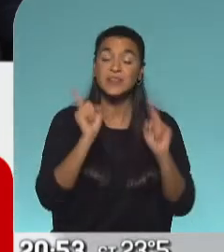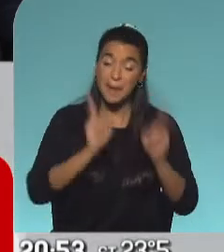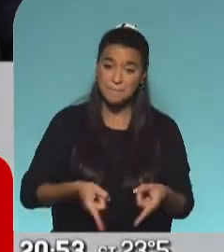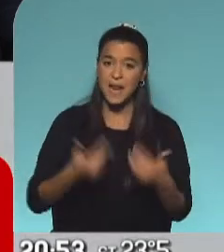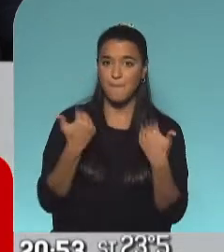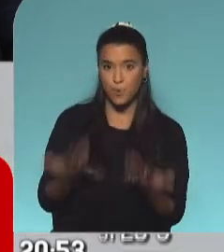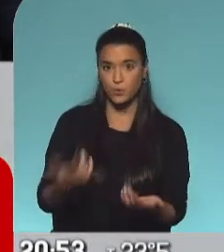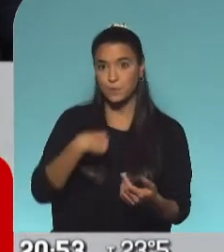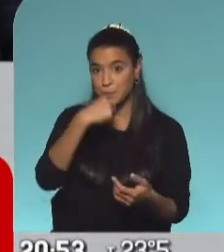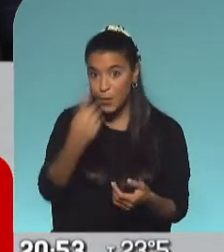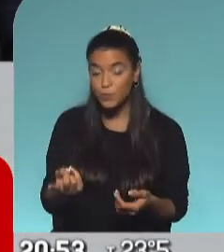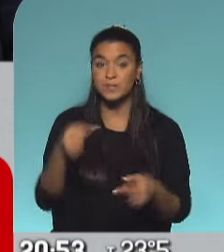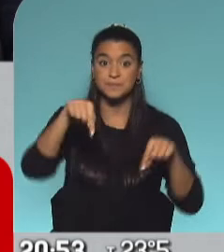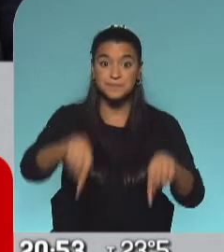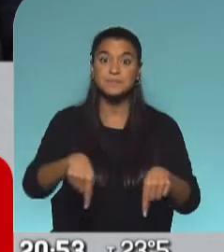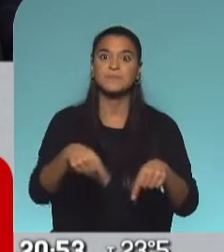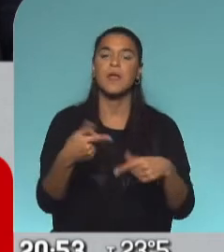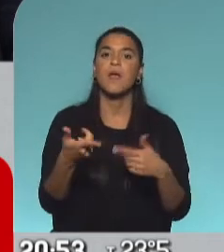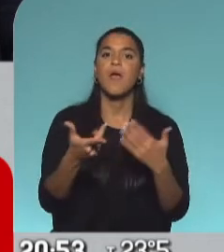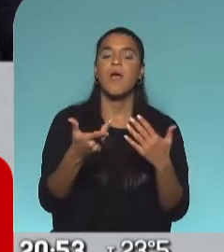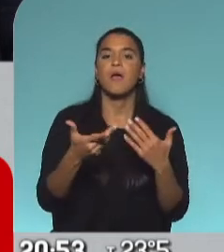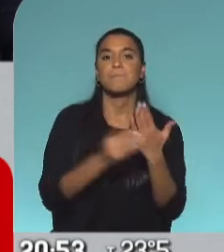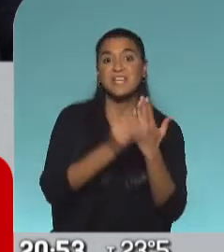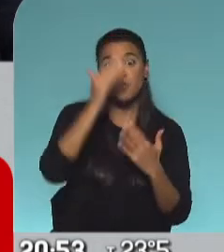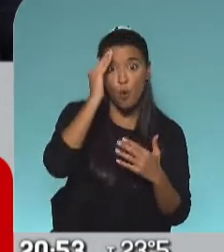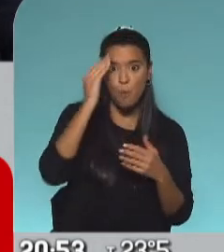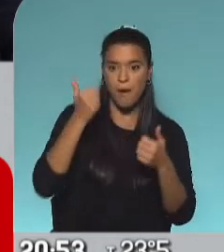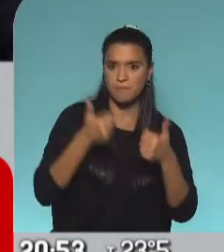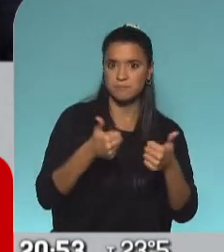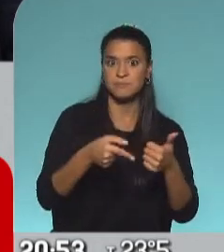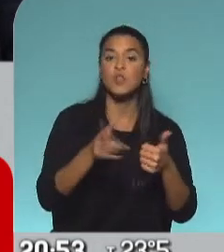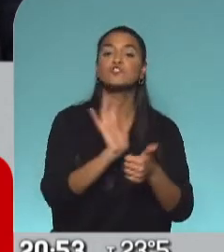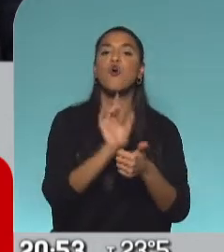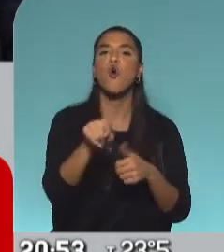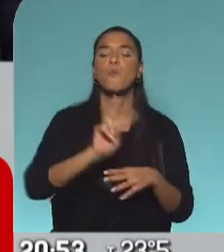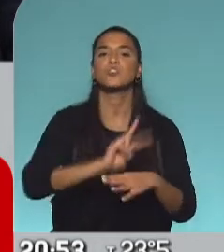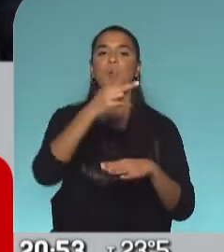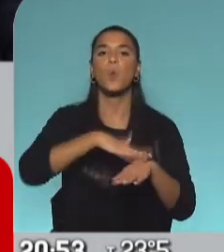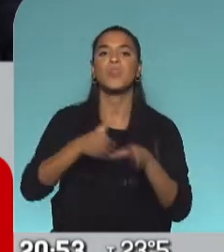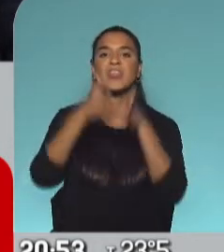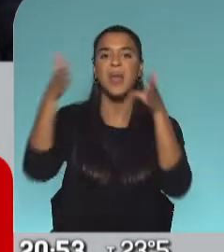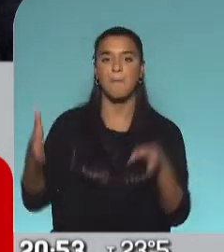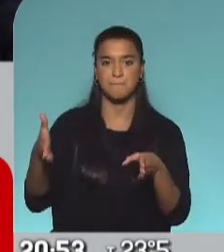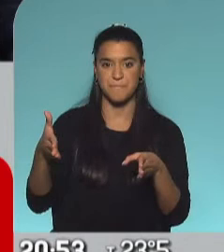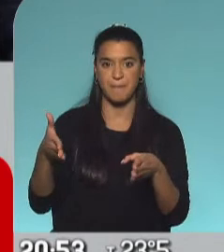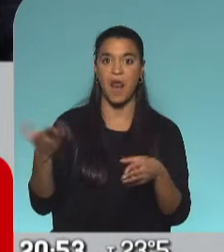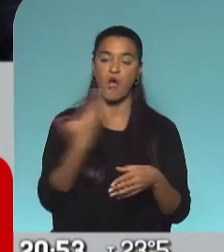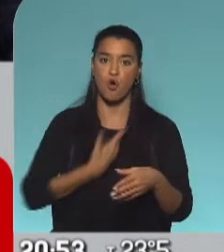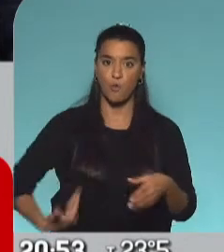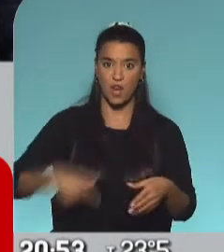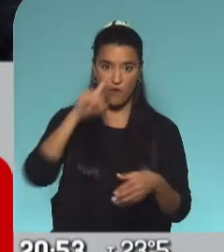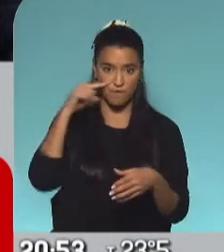si esta ocasión, este acierto de Guzmán, lanza como una especie de segunda etapa, segunda fase para el gobierno de